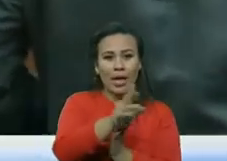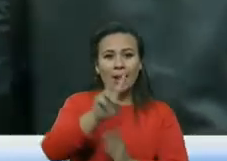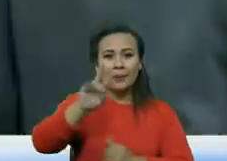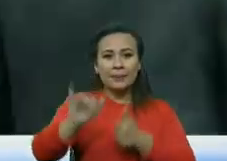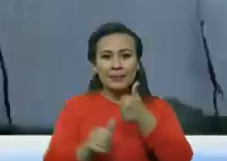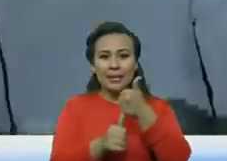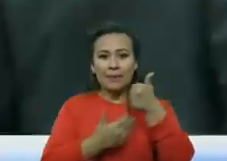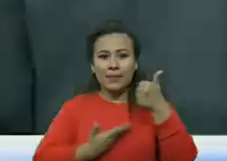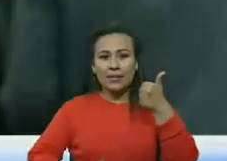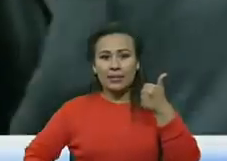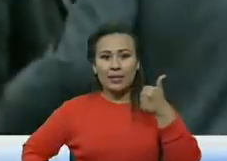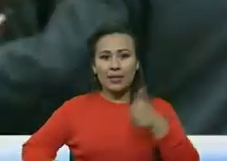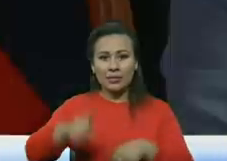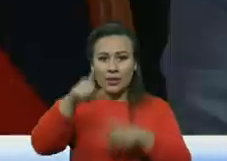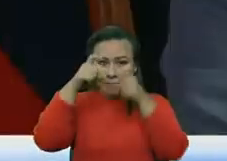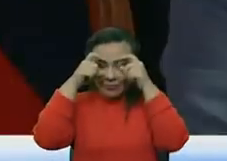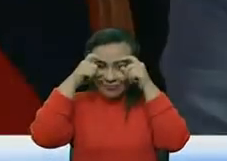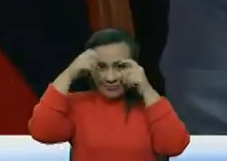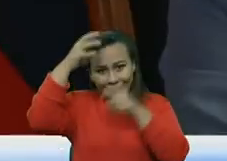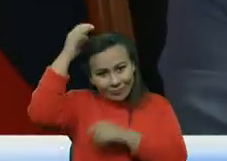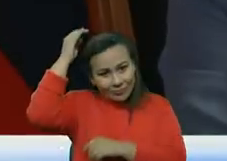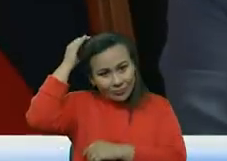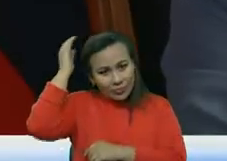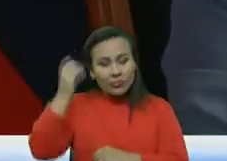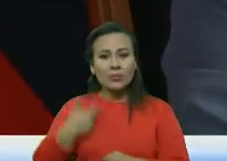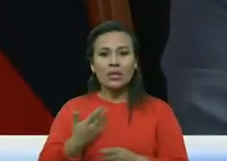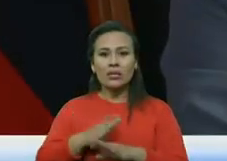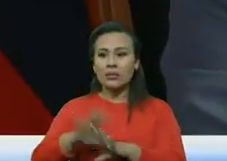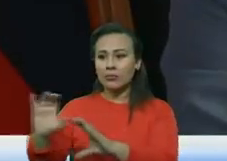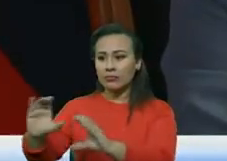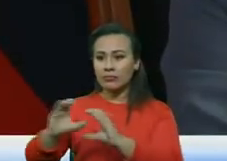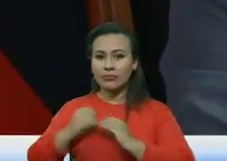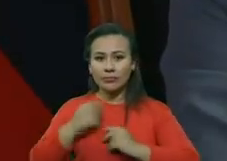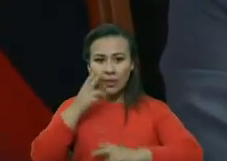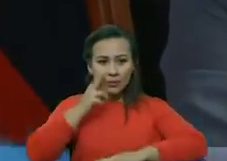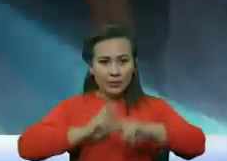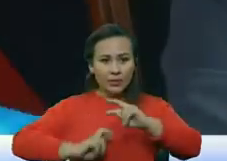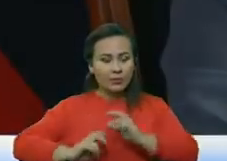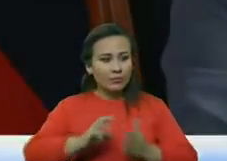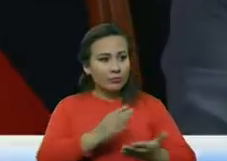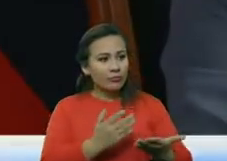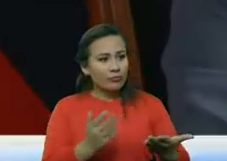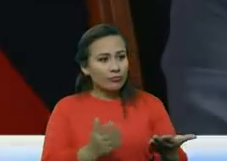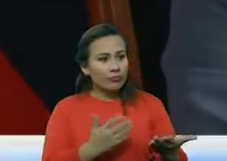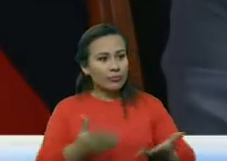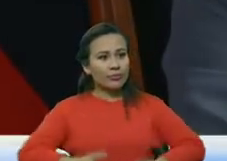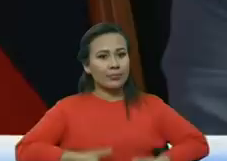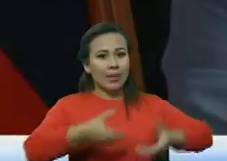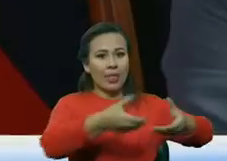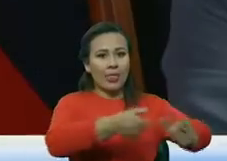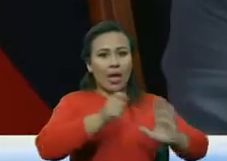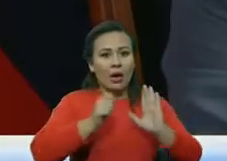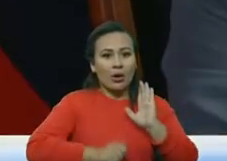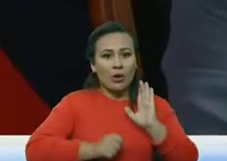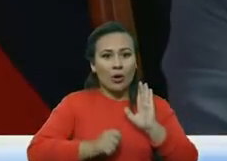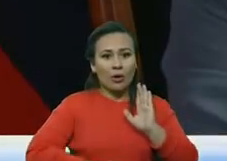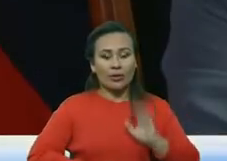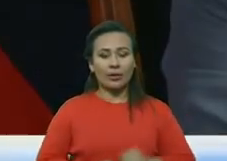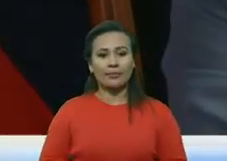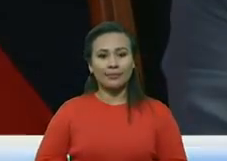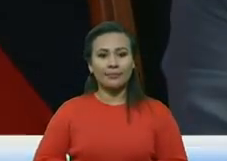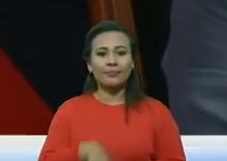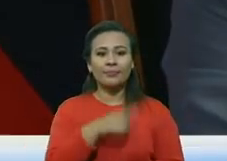sin funciones, Jorge Glass. Remitiendo el expediente a la Corte Constitucional, quien